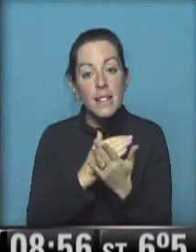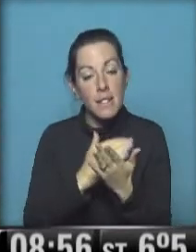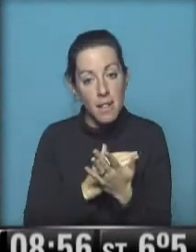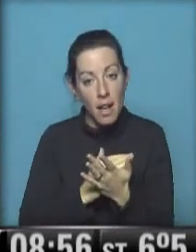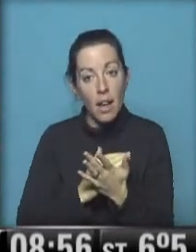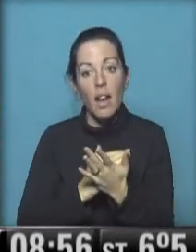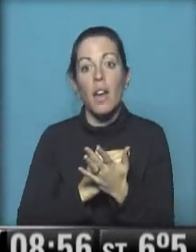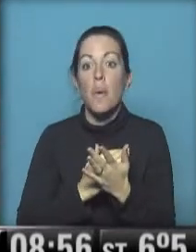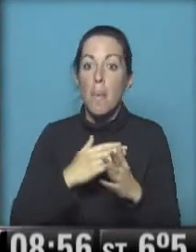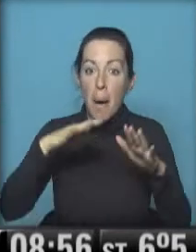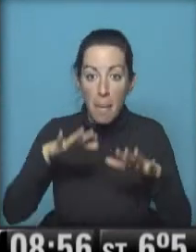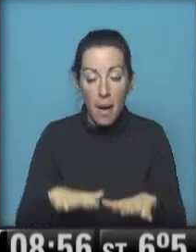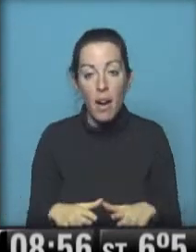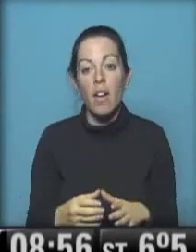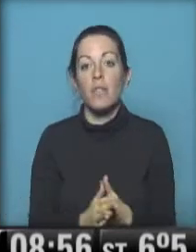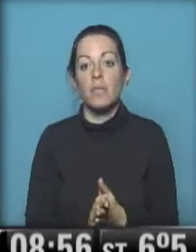como yo reducción en los últimos 20 años no es algo menor